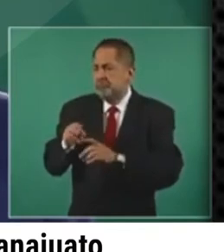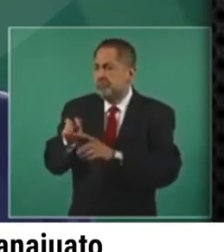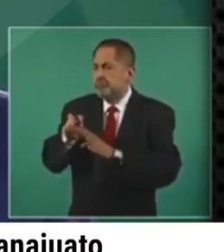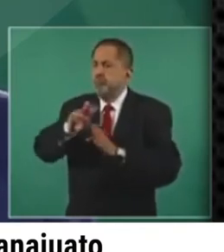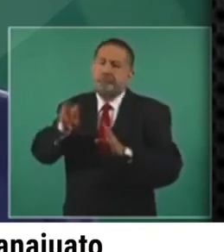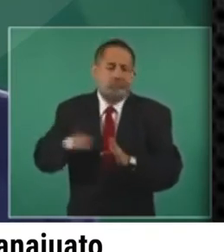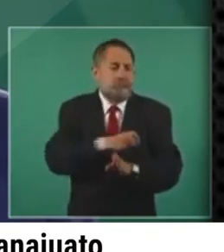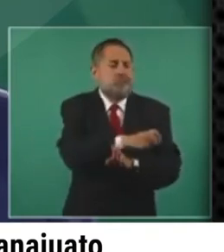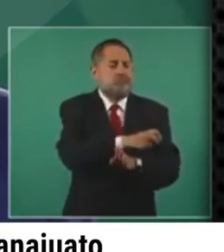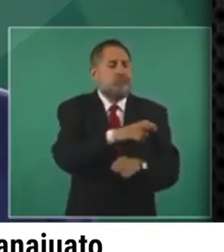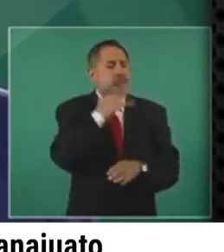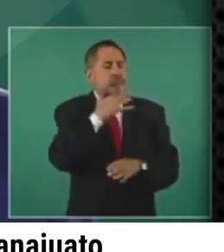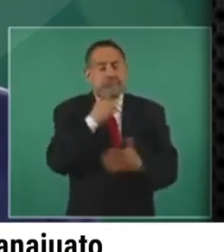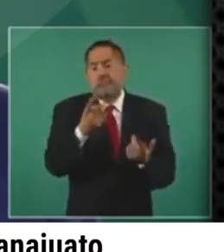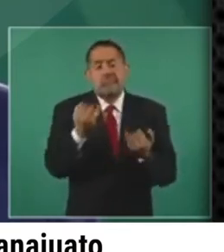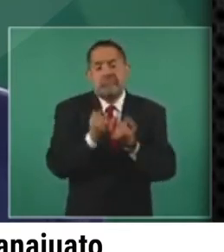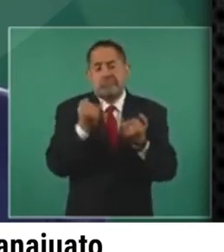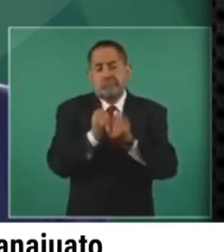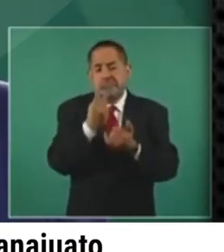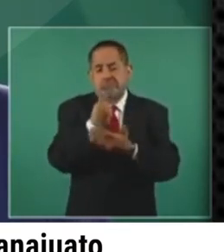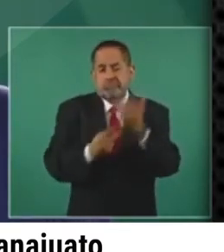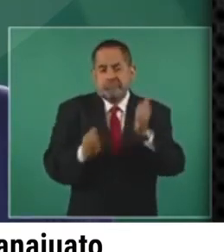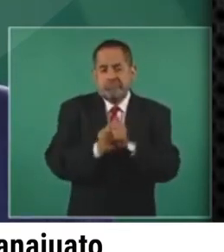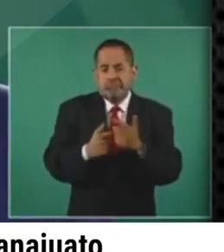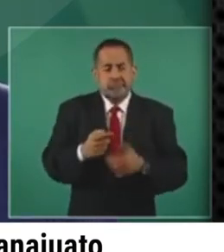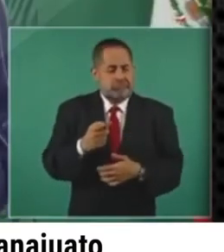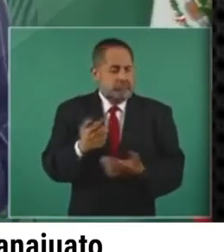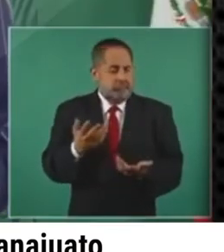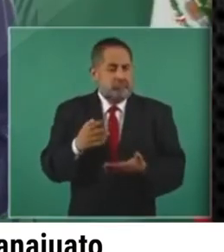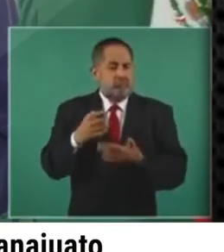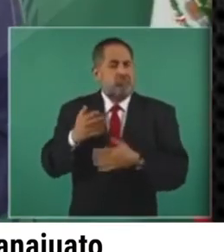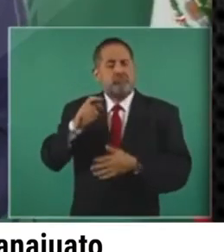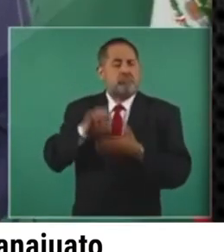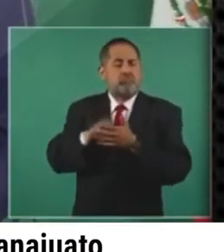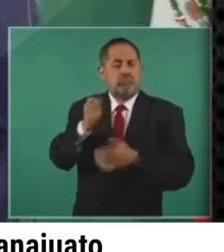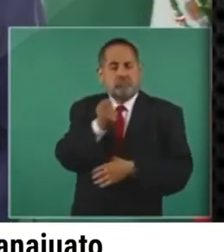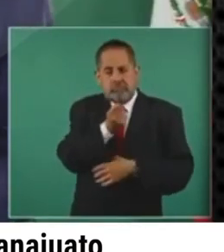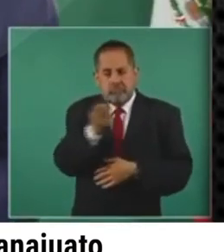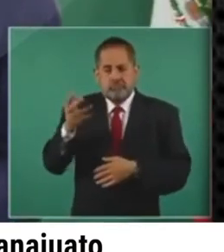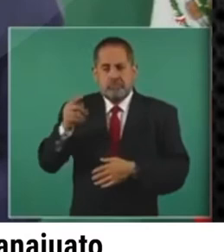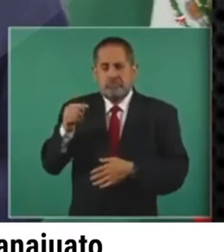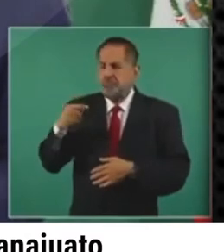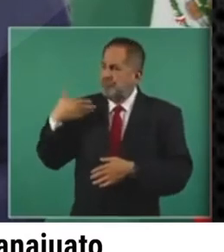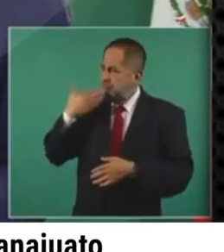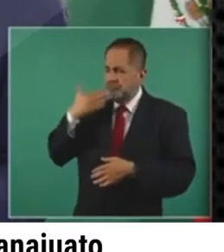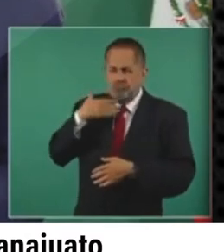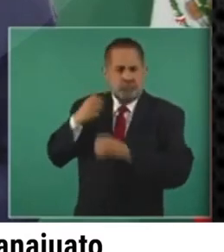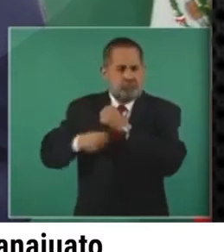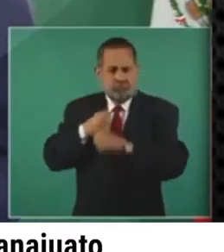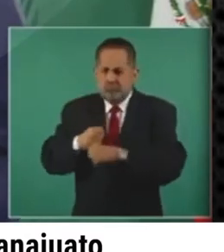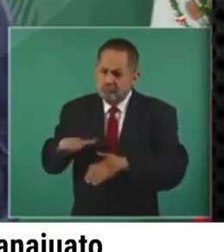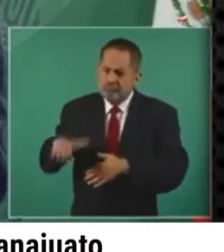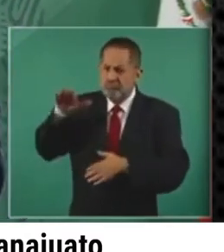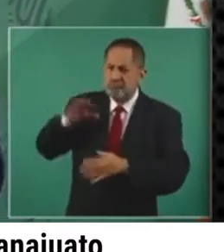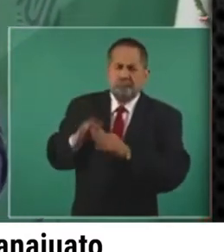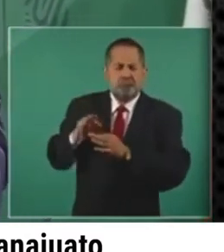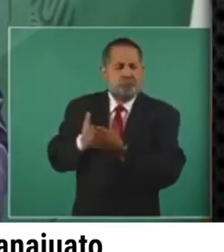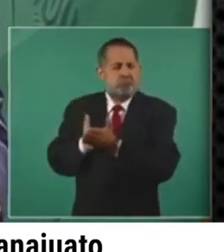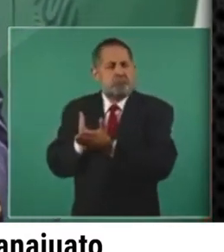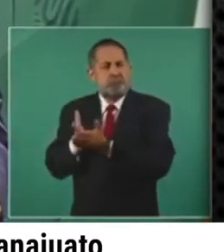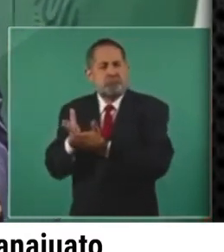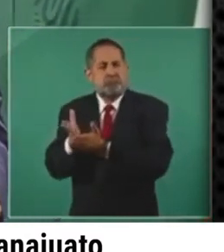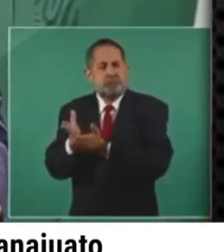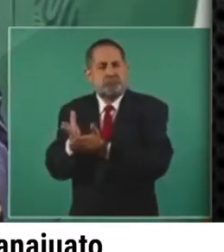Aguirre al frente de la Fiscalía General del Estado, a lo que respondió que su permanencia en el cargo es una muestra de que se le protege desde el grupo